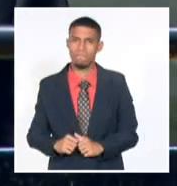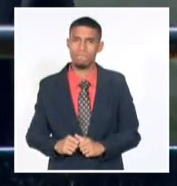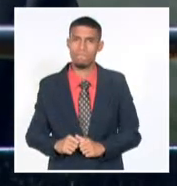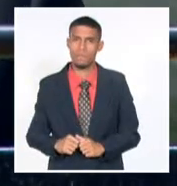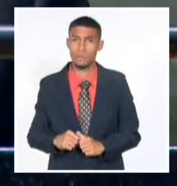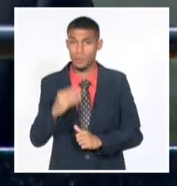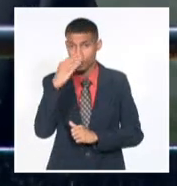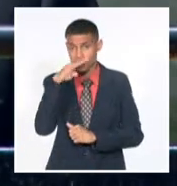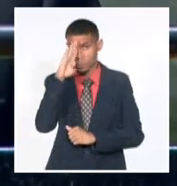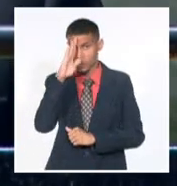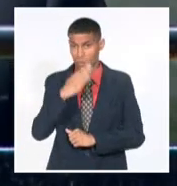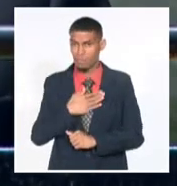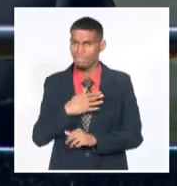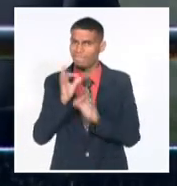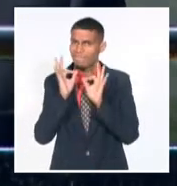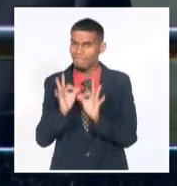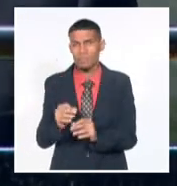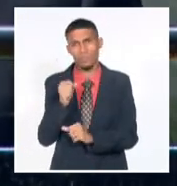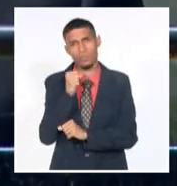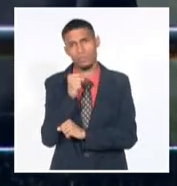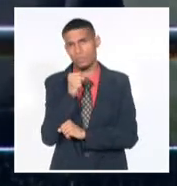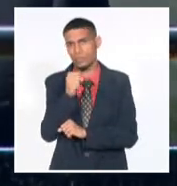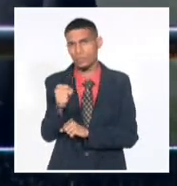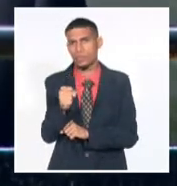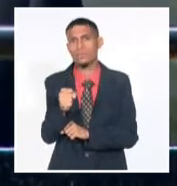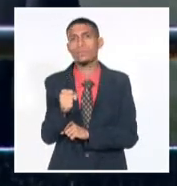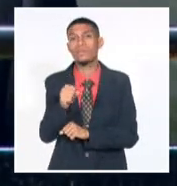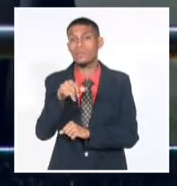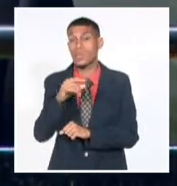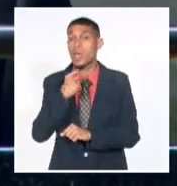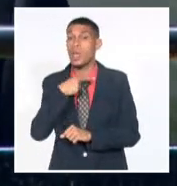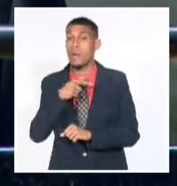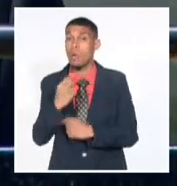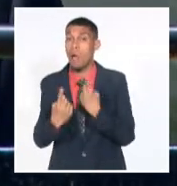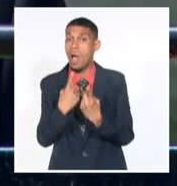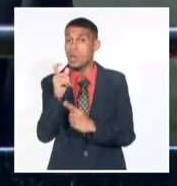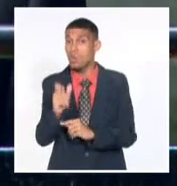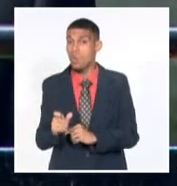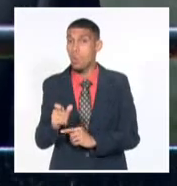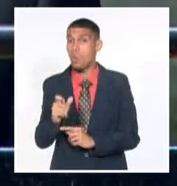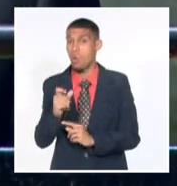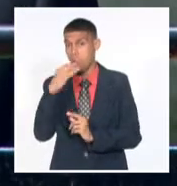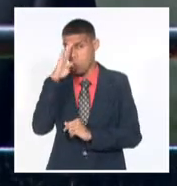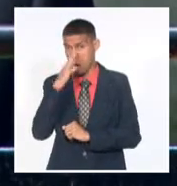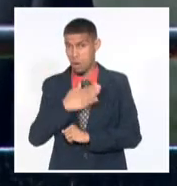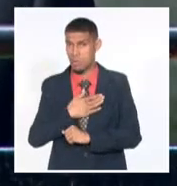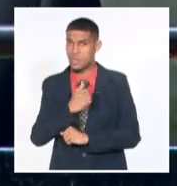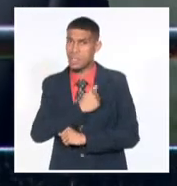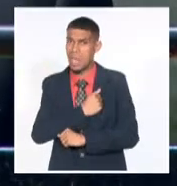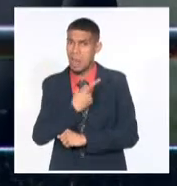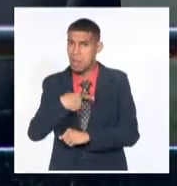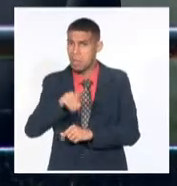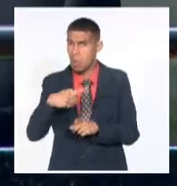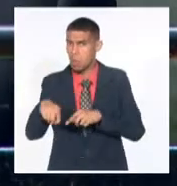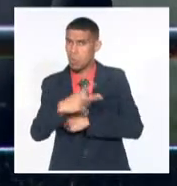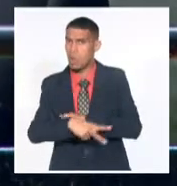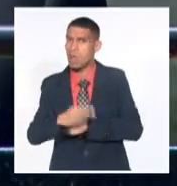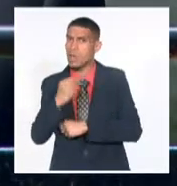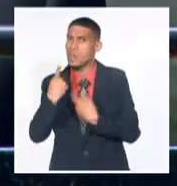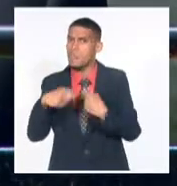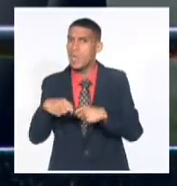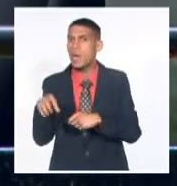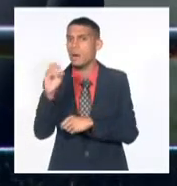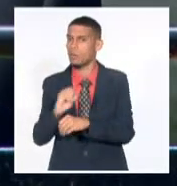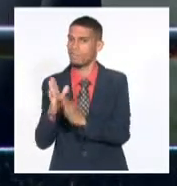Cuba abogará siempre por un flujo migratorio regular, seguro y ordenado. Está en